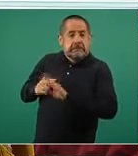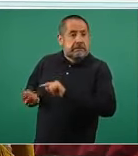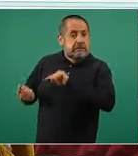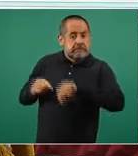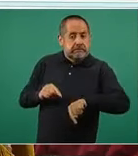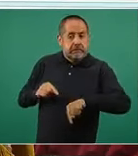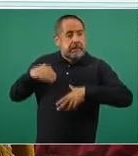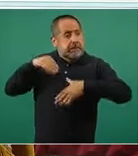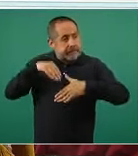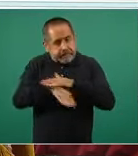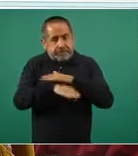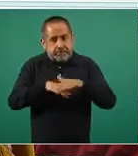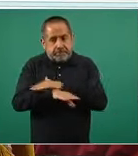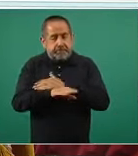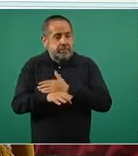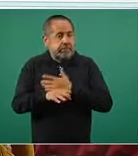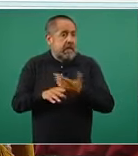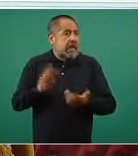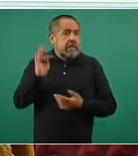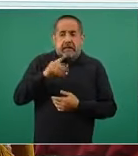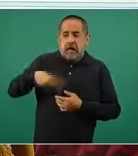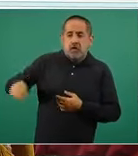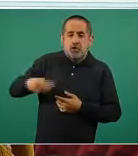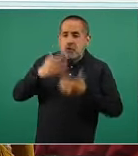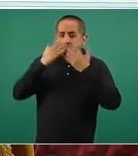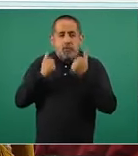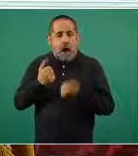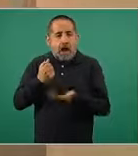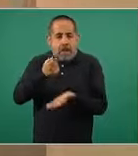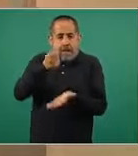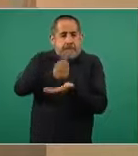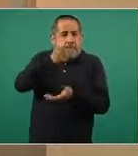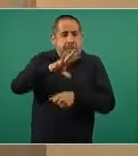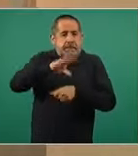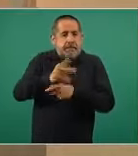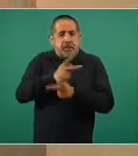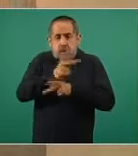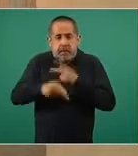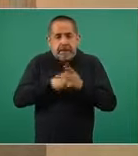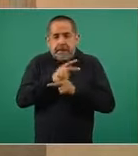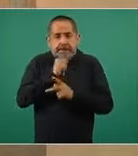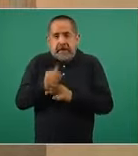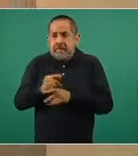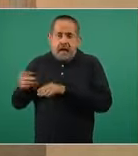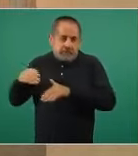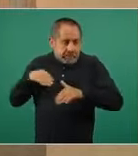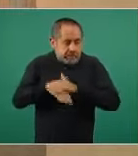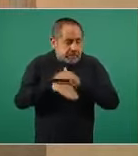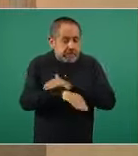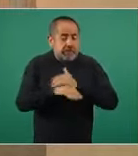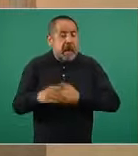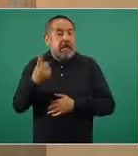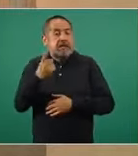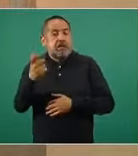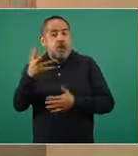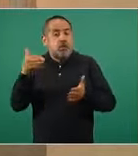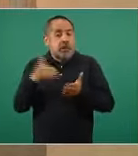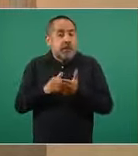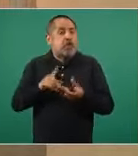a lo mejor su estatus migratorio no está regularizado, 150,000 pasan aproximadamente a través de la frontera